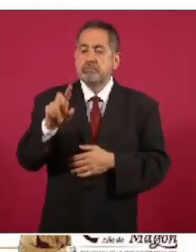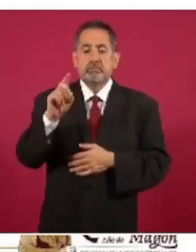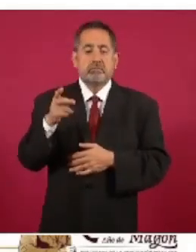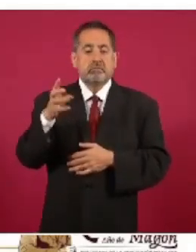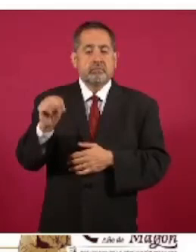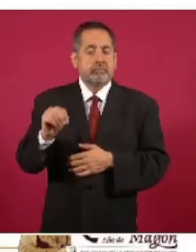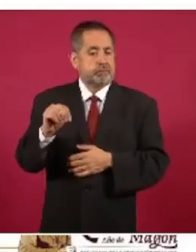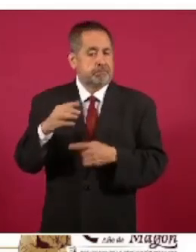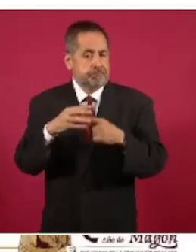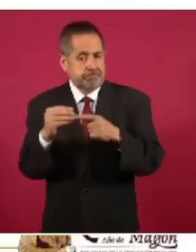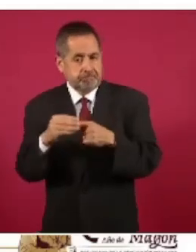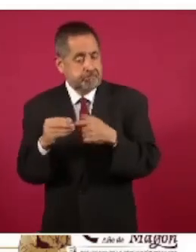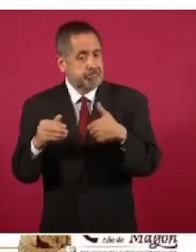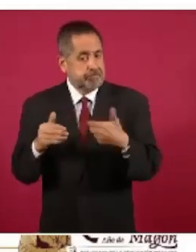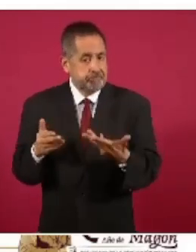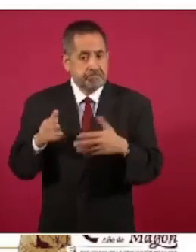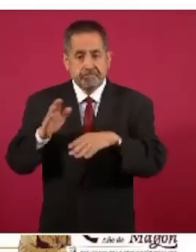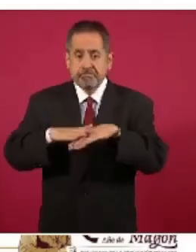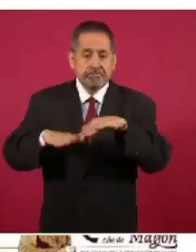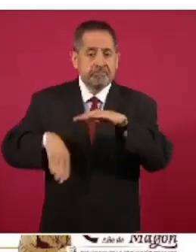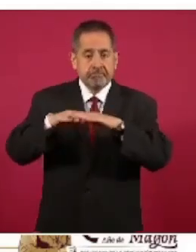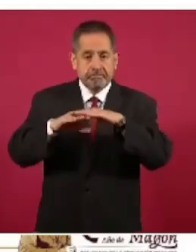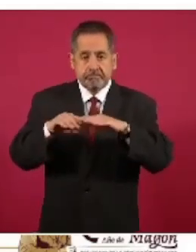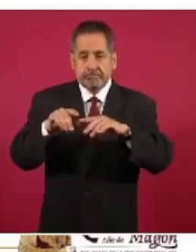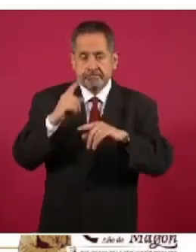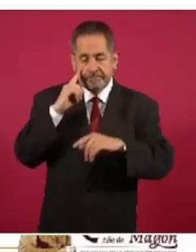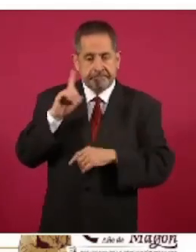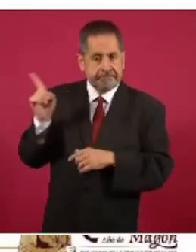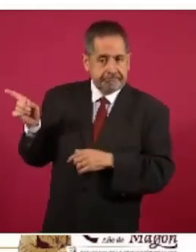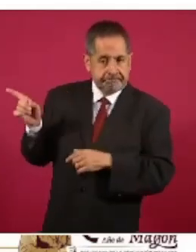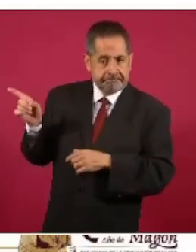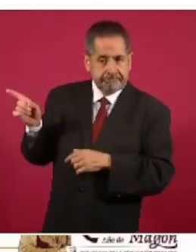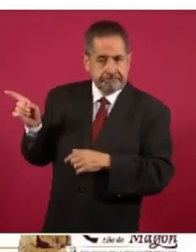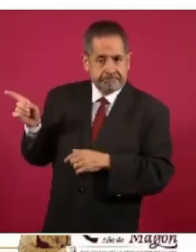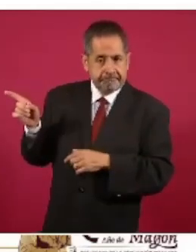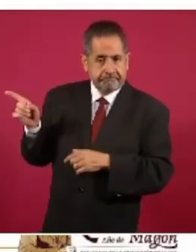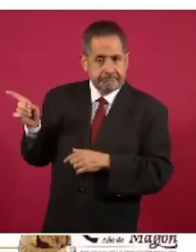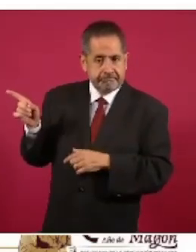22.39 pesos, cuando el precio máximo es de